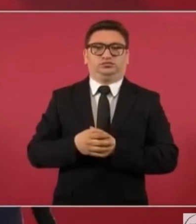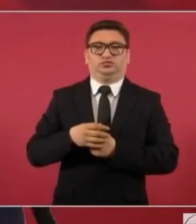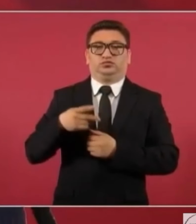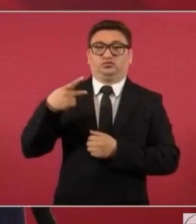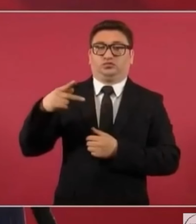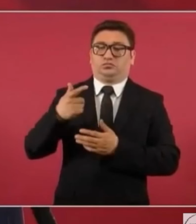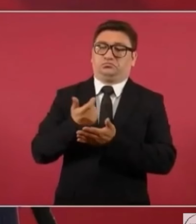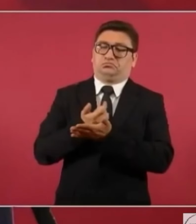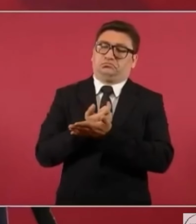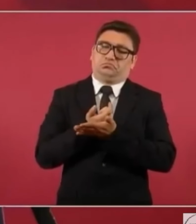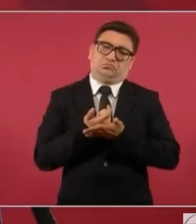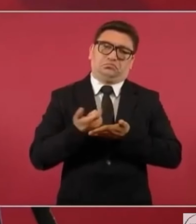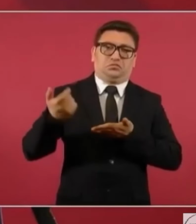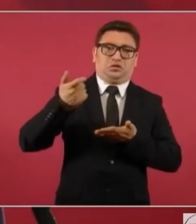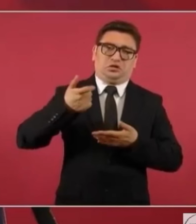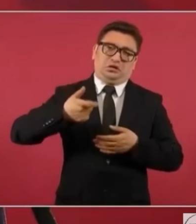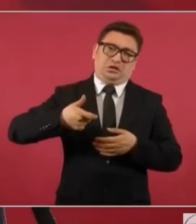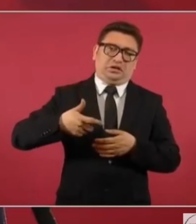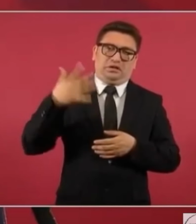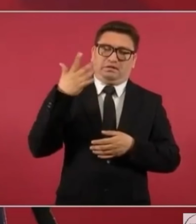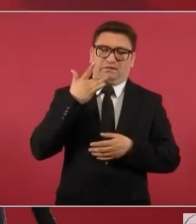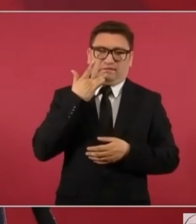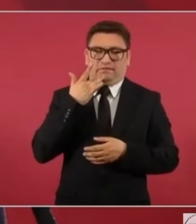sueldos elevadísimos